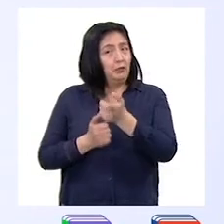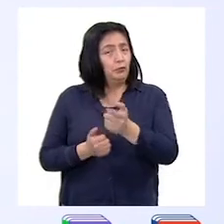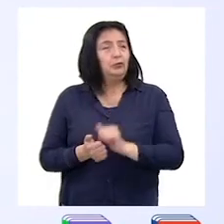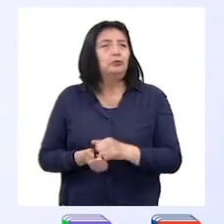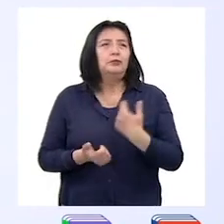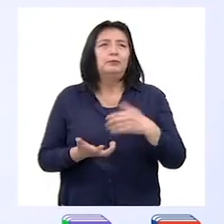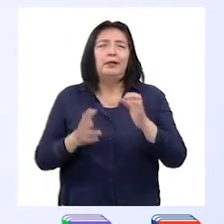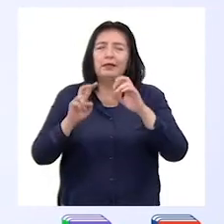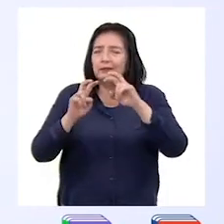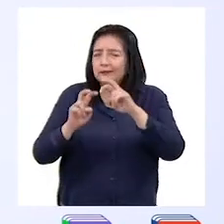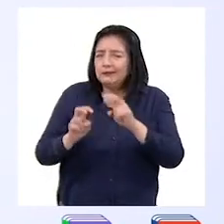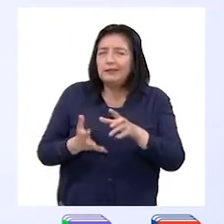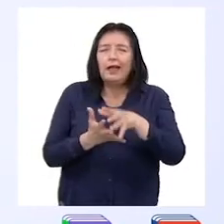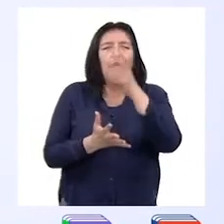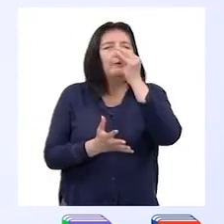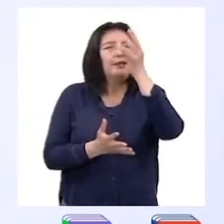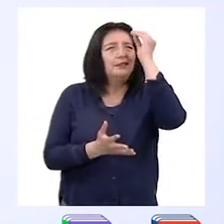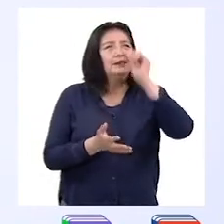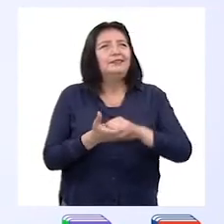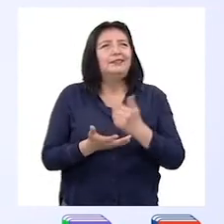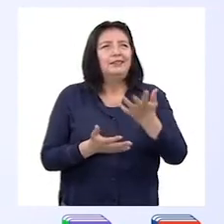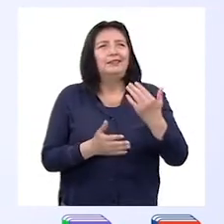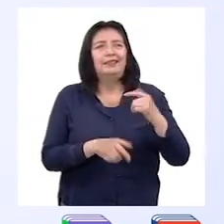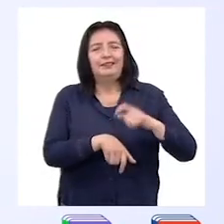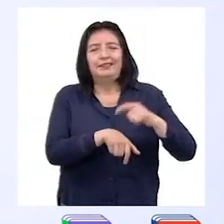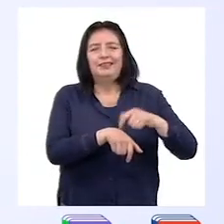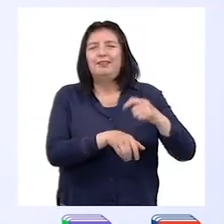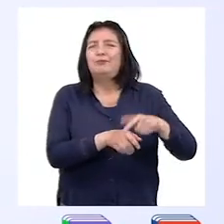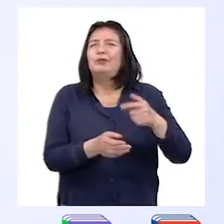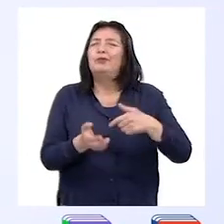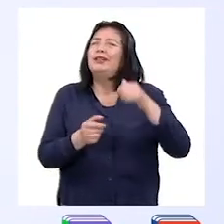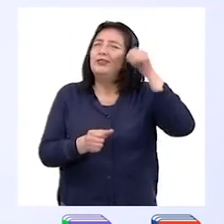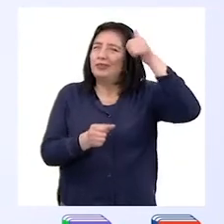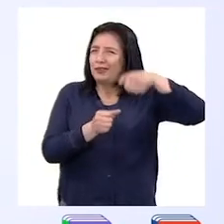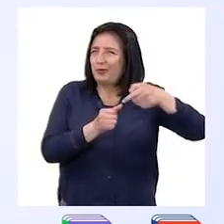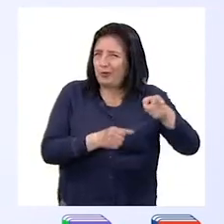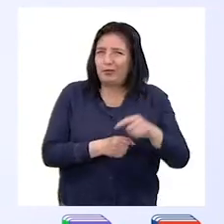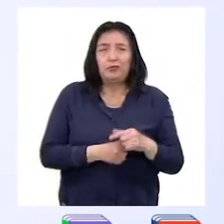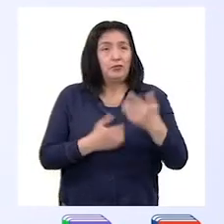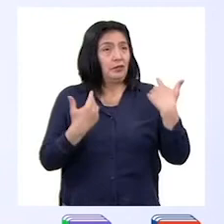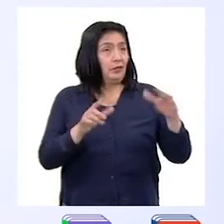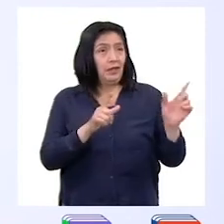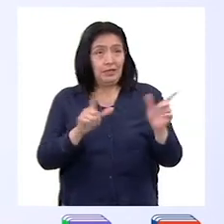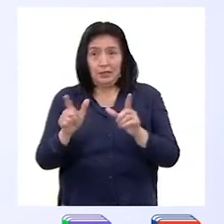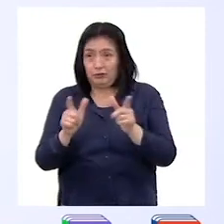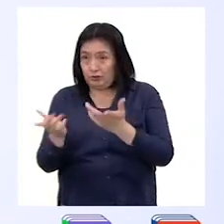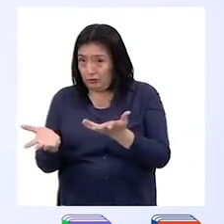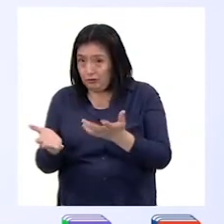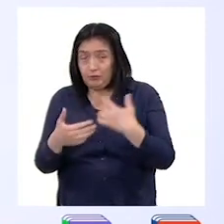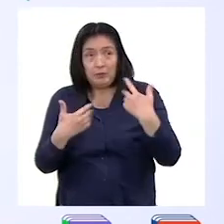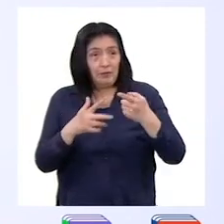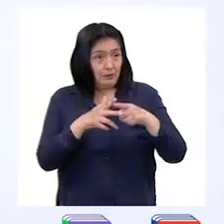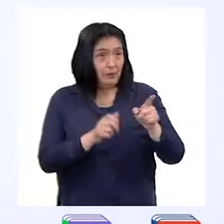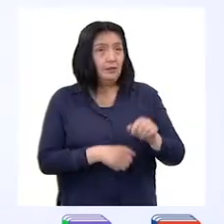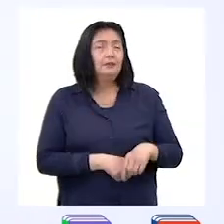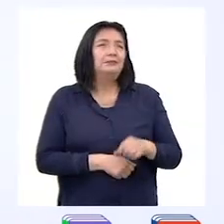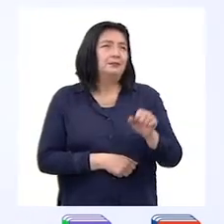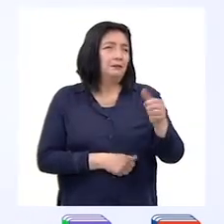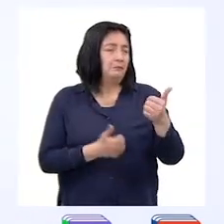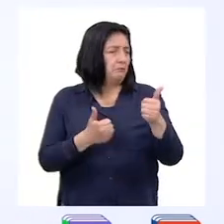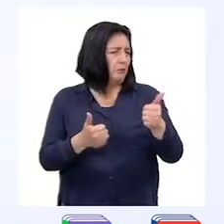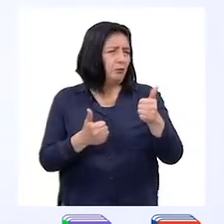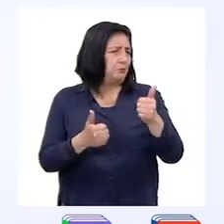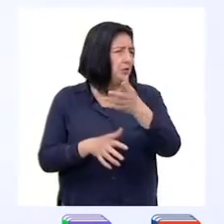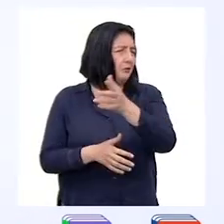esta aventura de aprendizaje a través del tiempo y los recuerdos. ¿Están listas y listos para comenzar? ¡Yeah! Muy